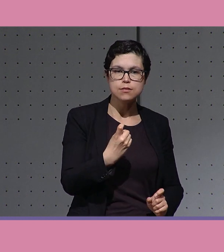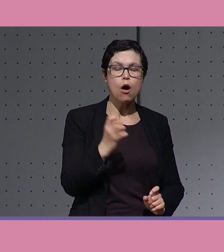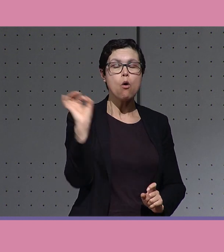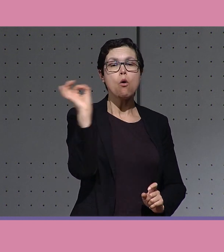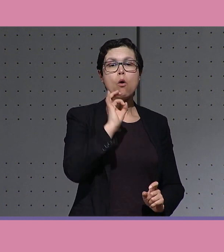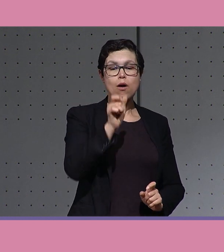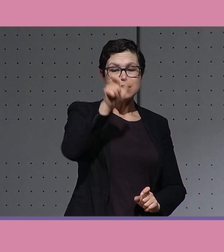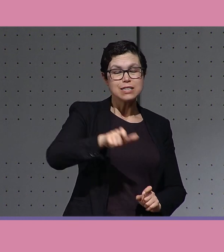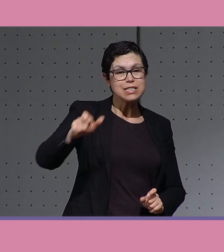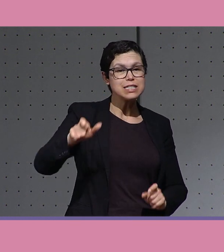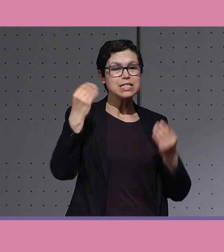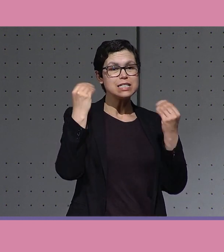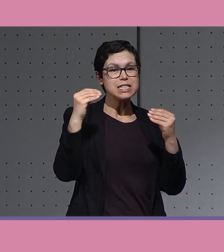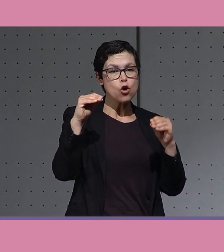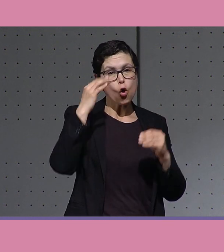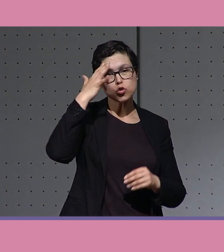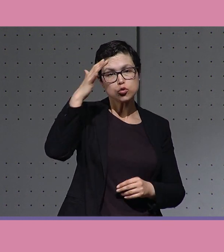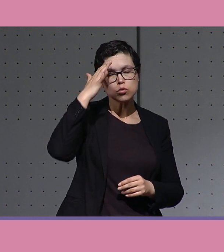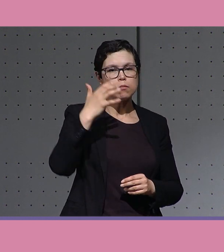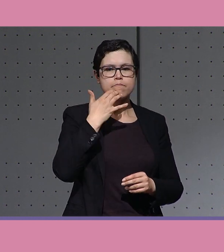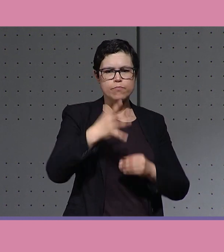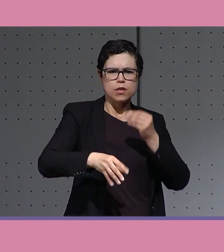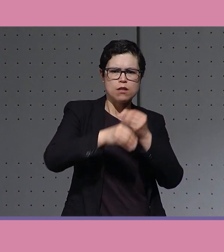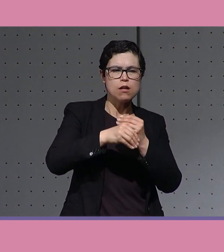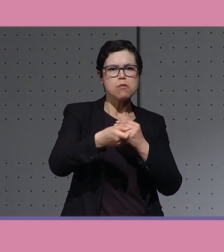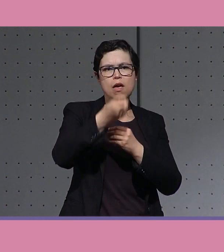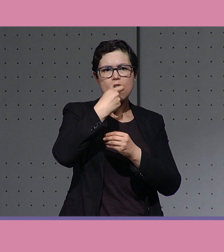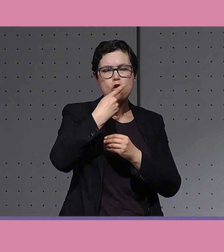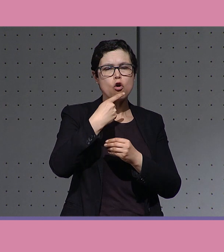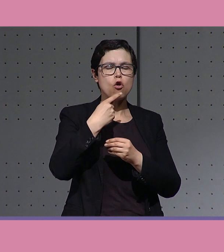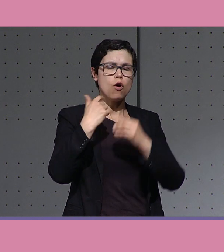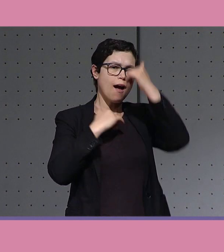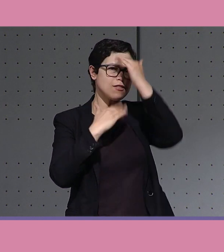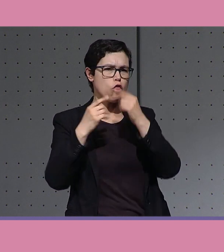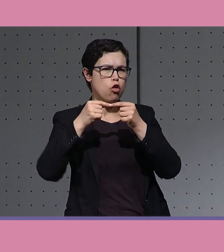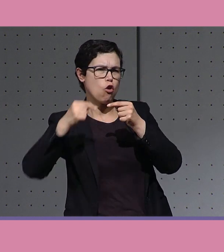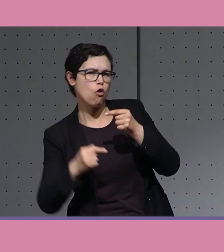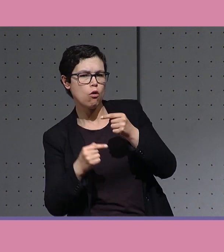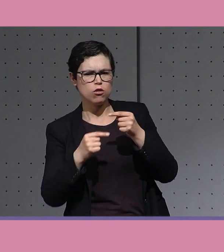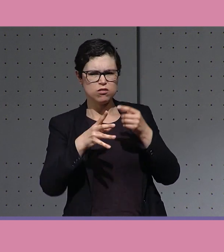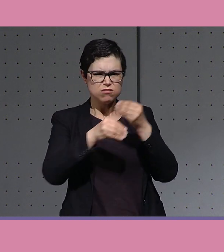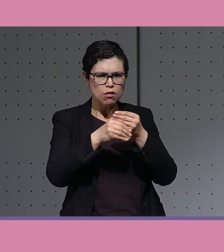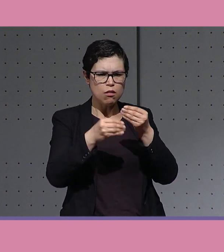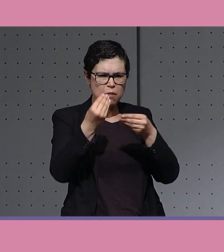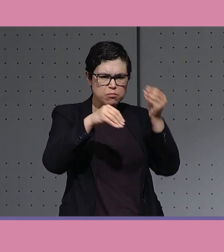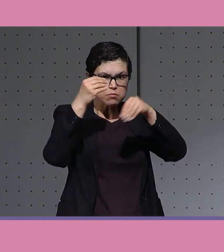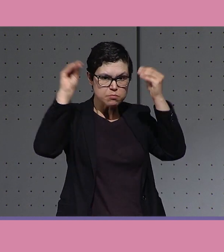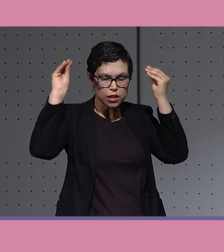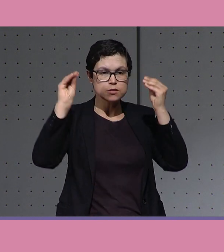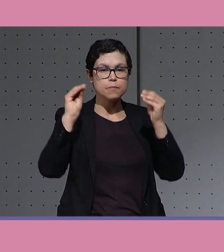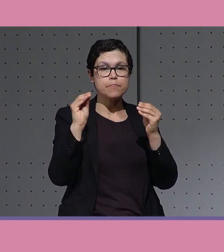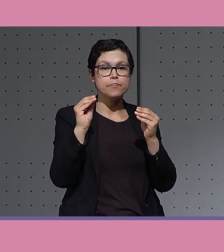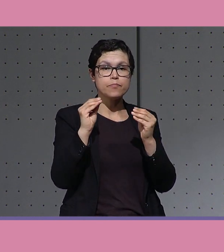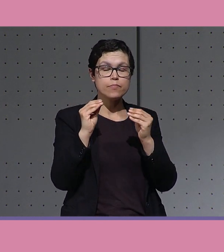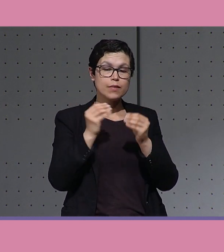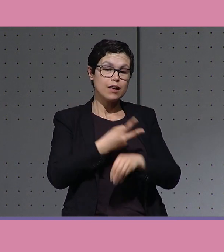también toman medicaciones para TDAH, por ejemplo, que en algunos casos, aunque los últimos estudios y los últimos metaanálisis no lo